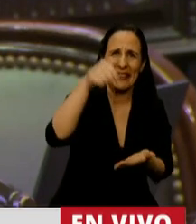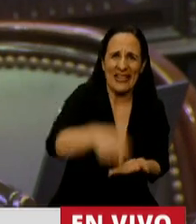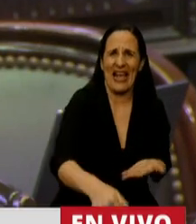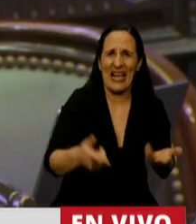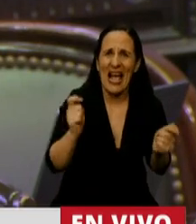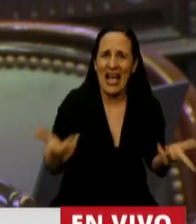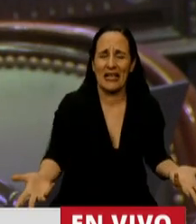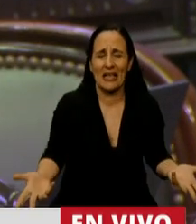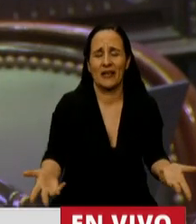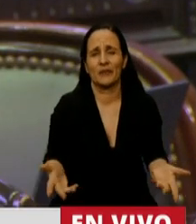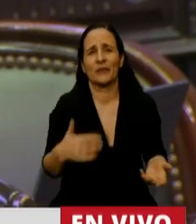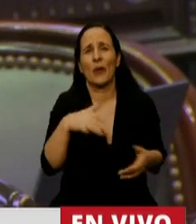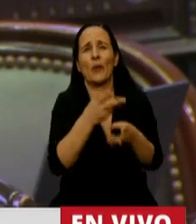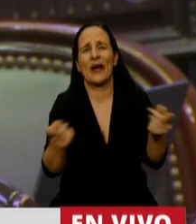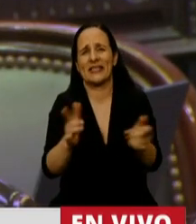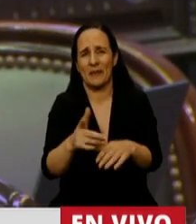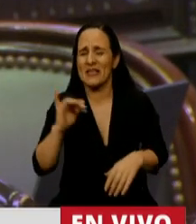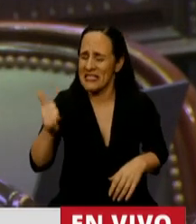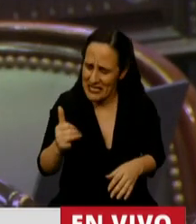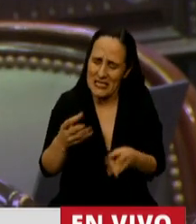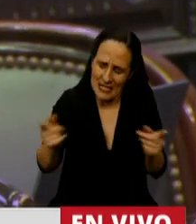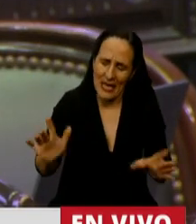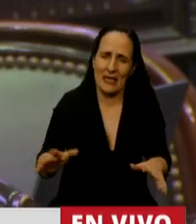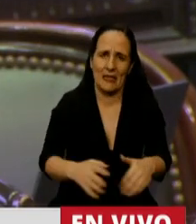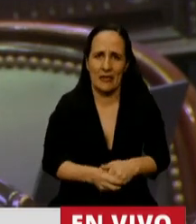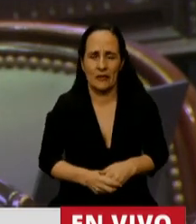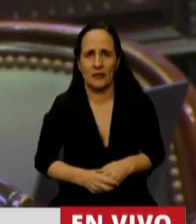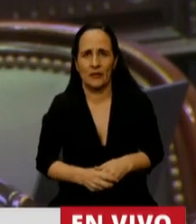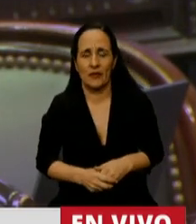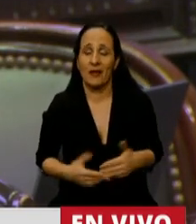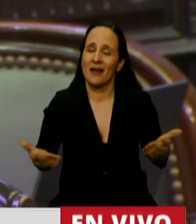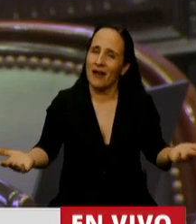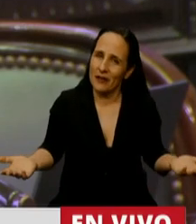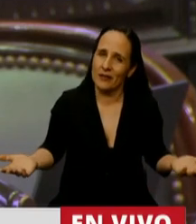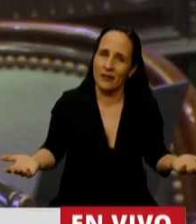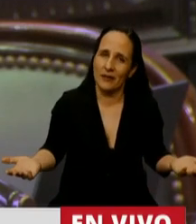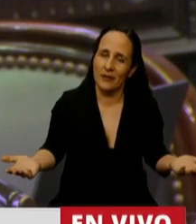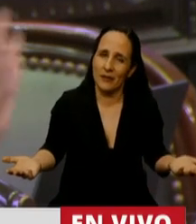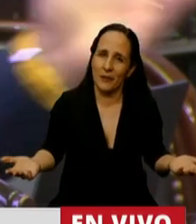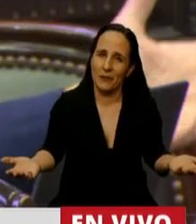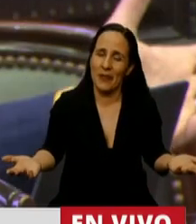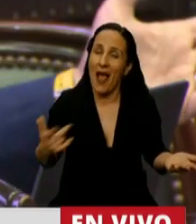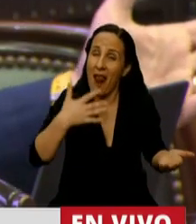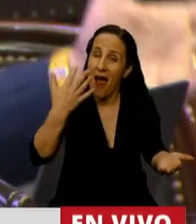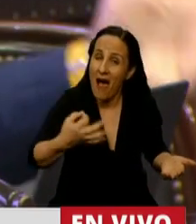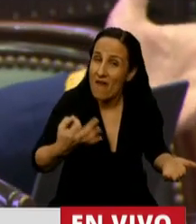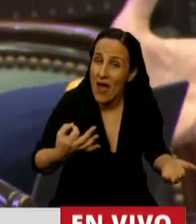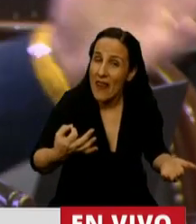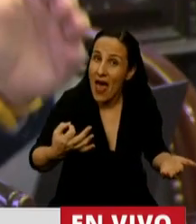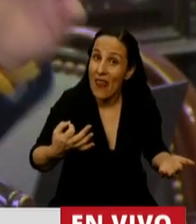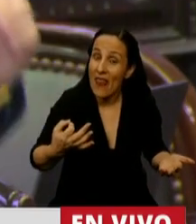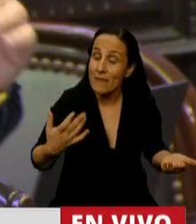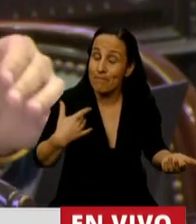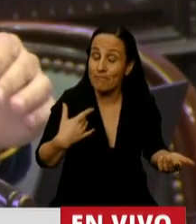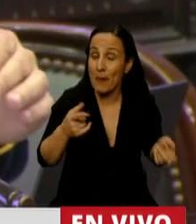vas a redondeando diputado de más redondeo entonces miremos la verdad es que